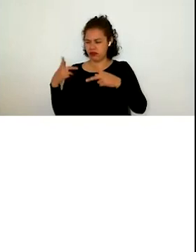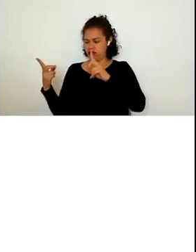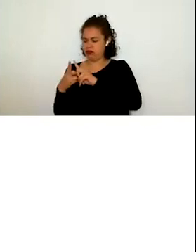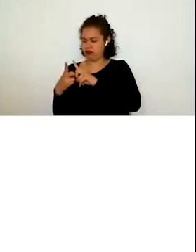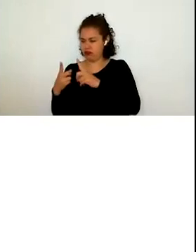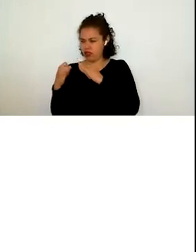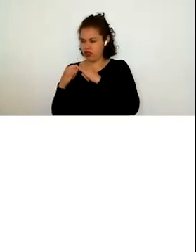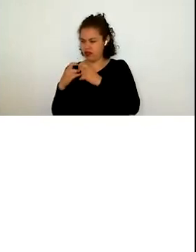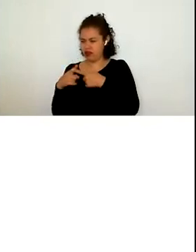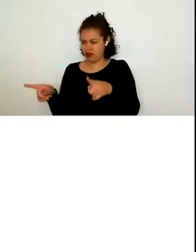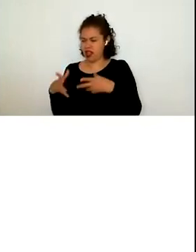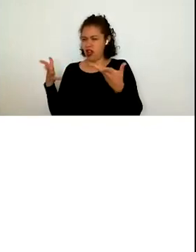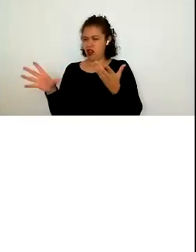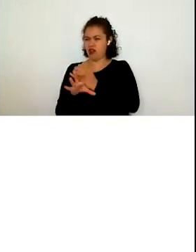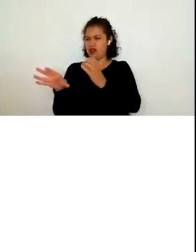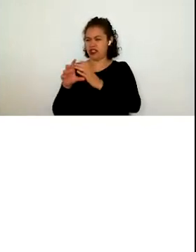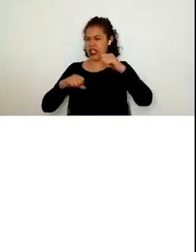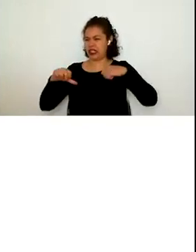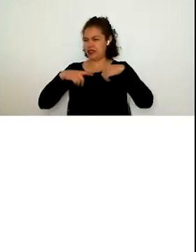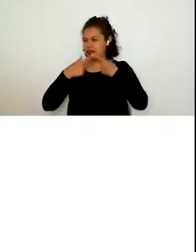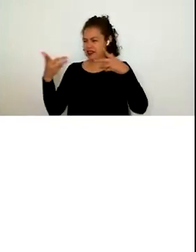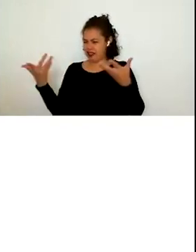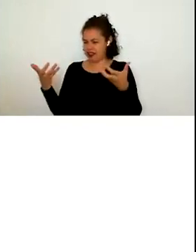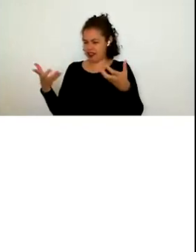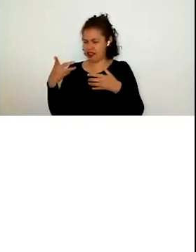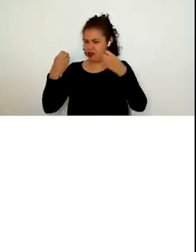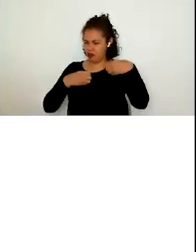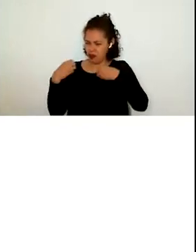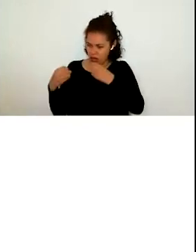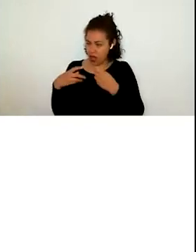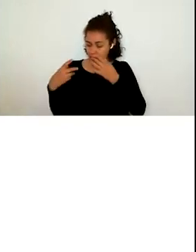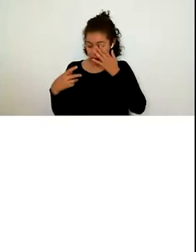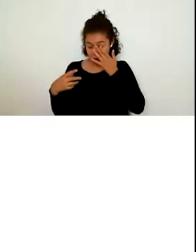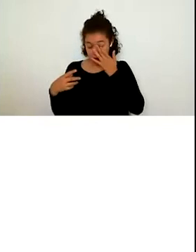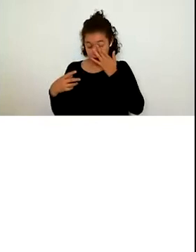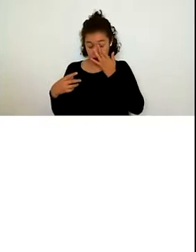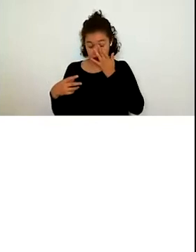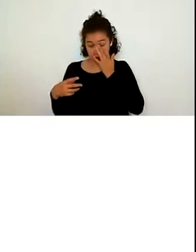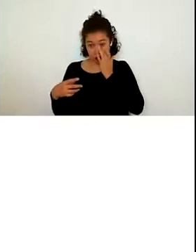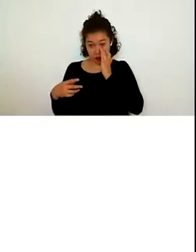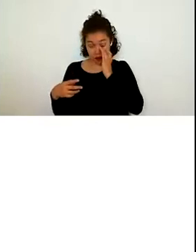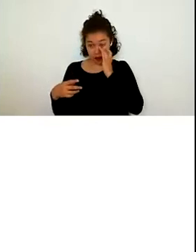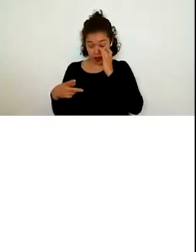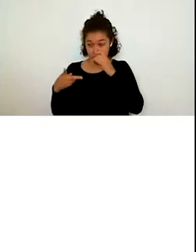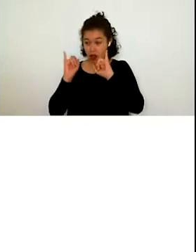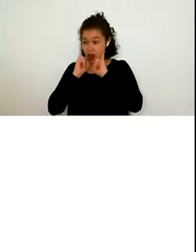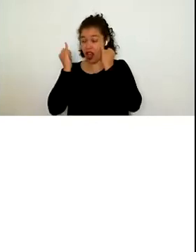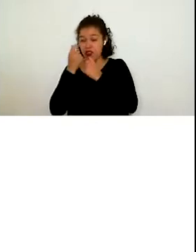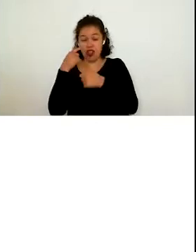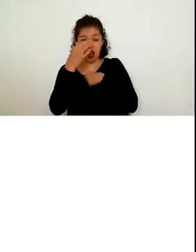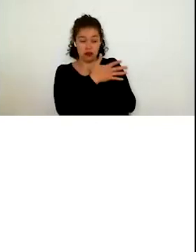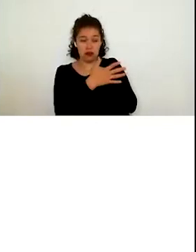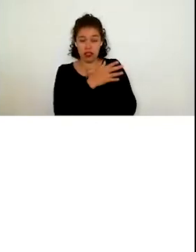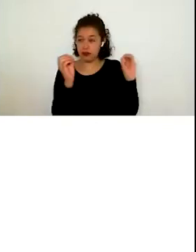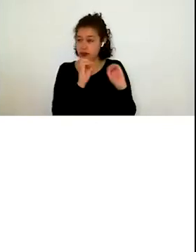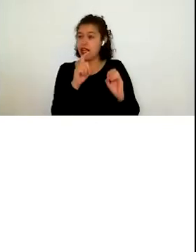o que le estén ocupando para otras actividades y la institución no hizo del conocimiento de la Junta, entonces pueden llegar a tener